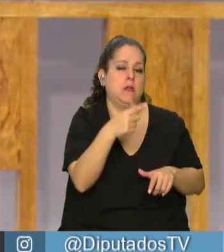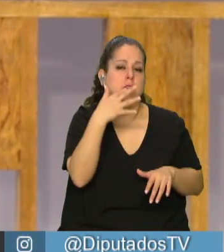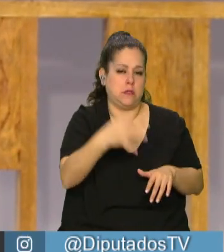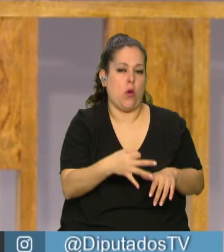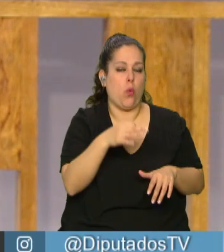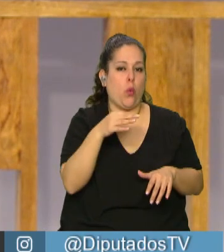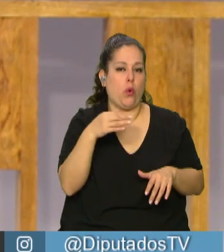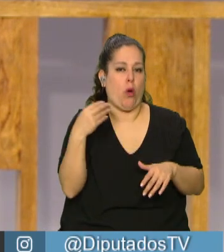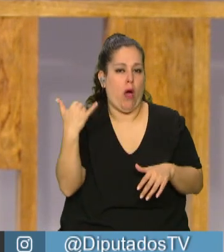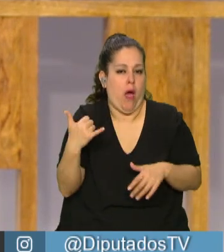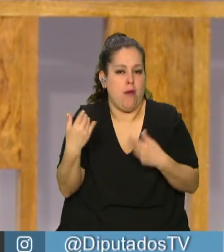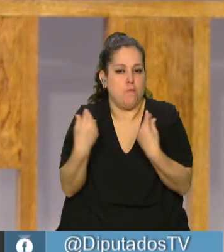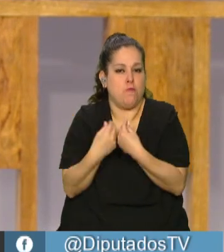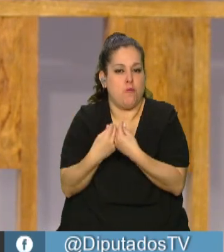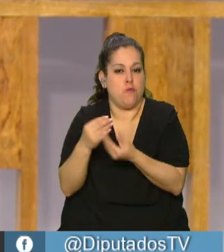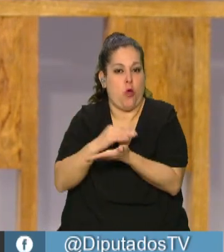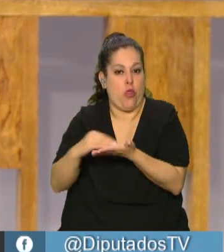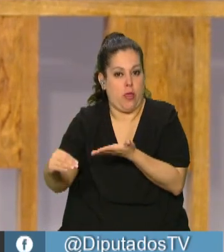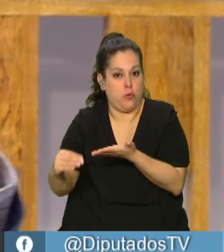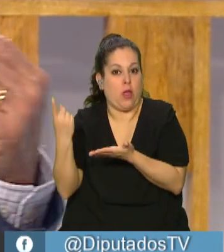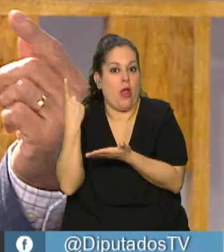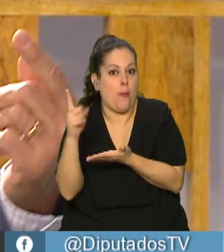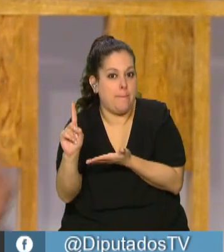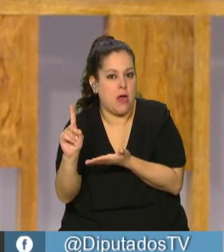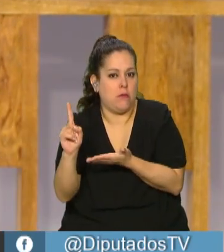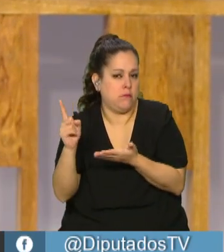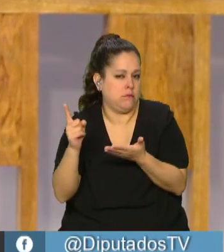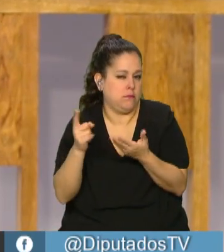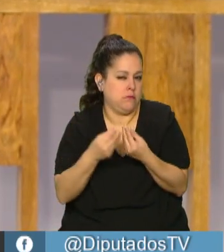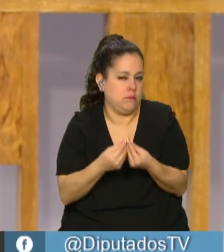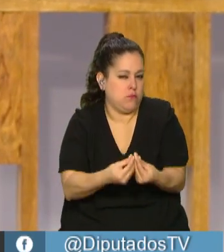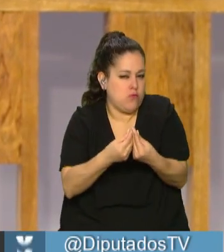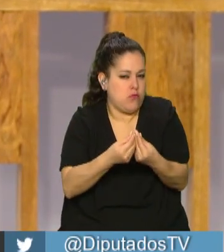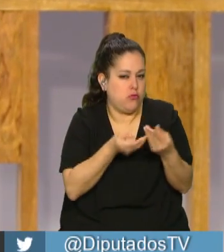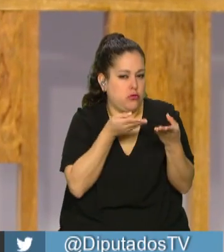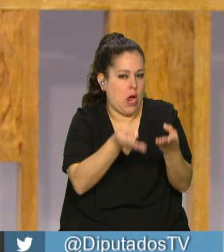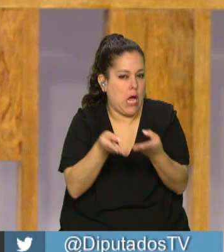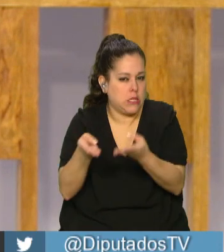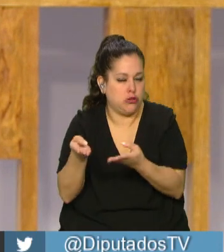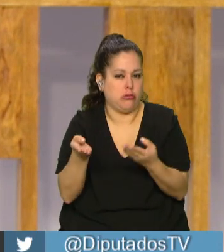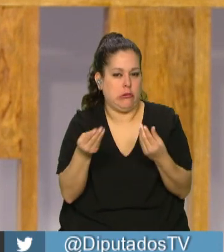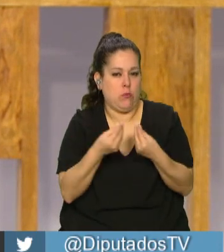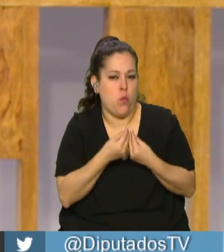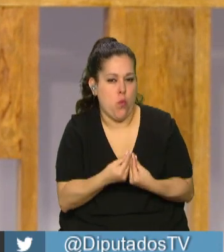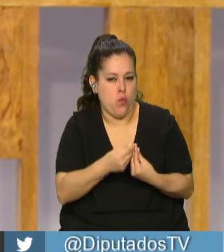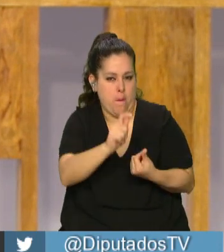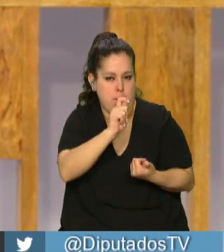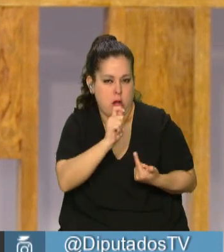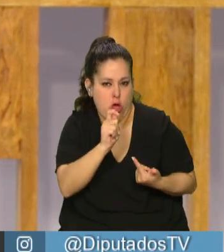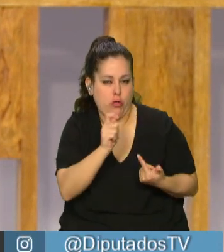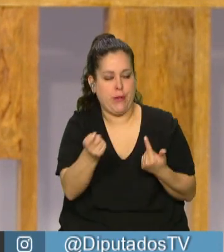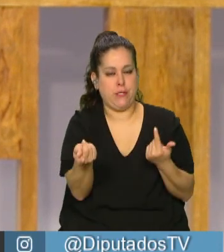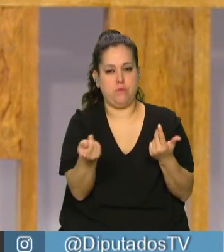muchos diputados, pero vas a estar rodeado de asesores, de periodismo. Muchas de